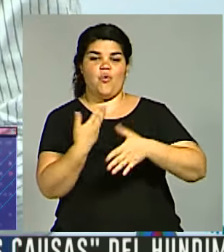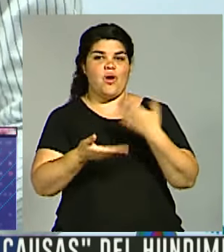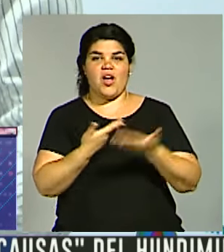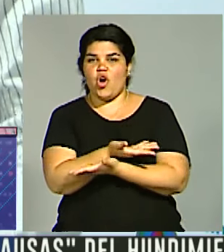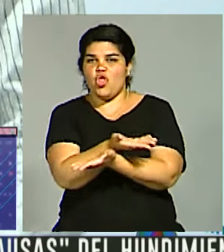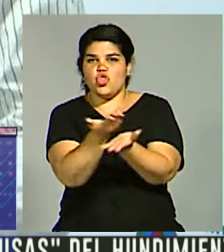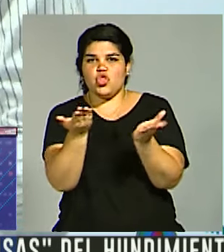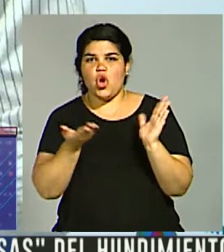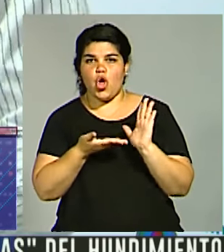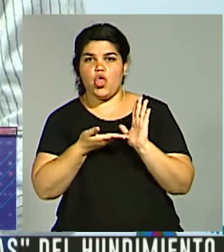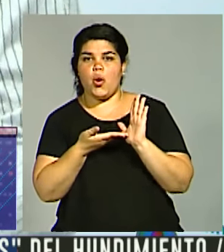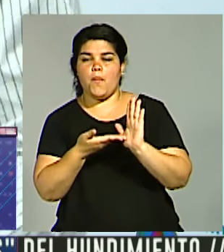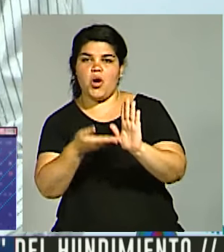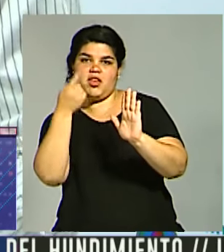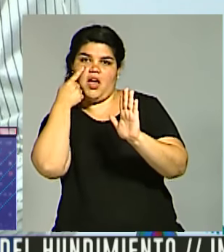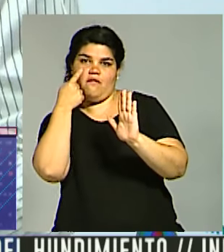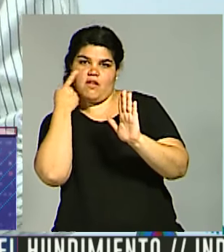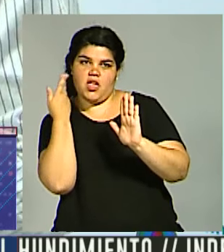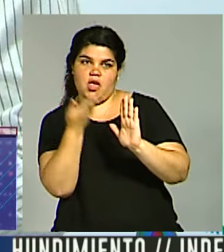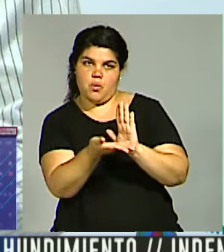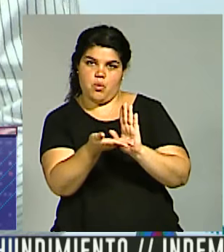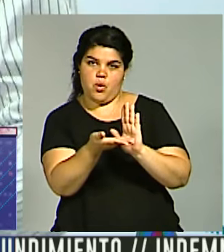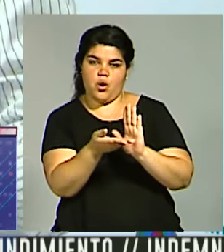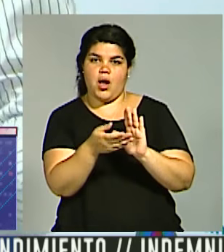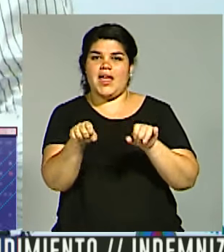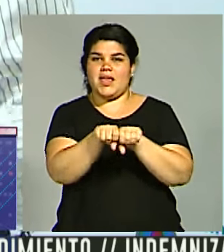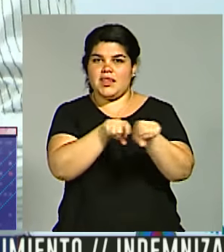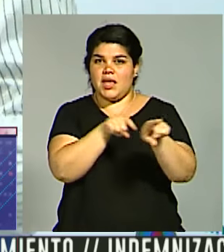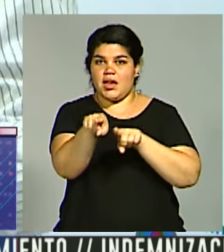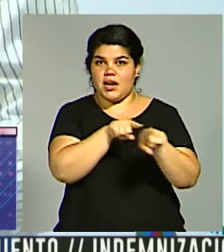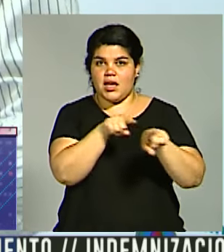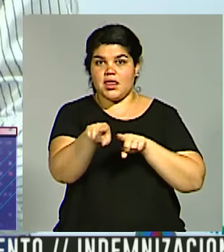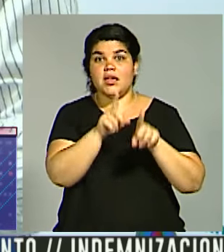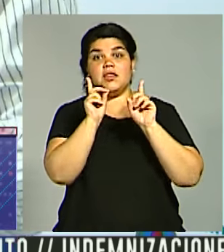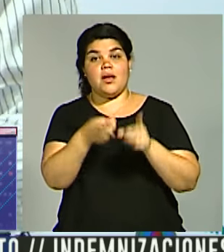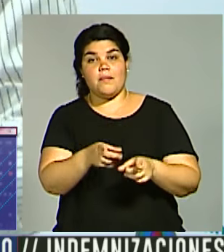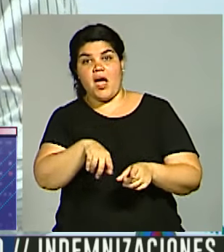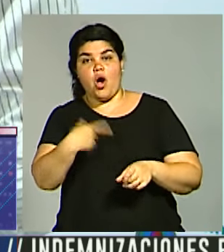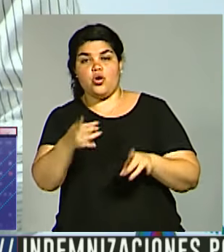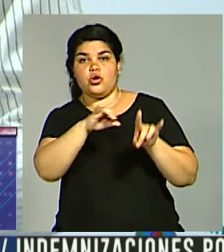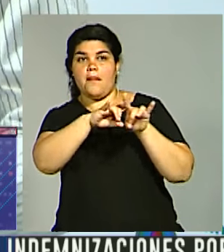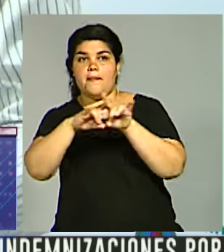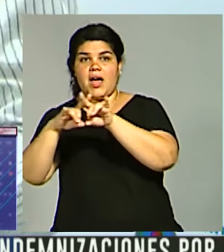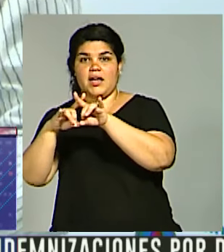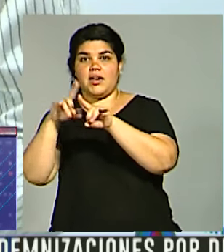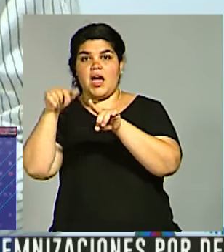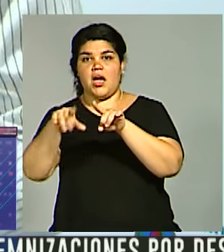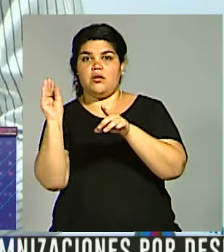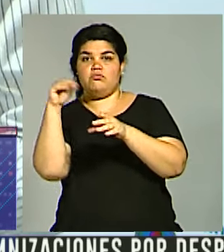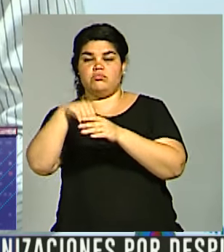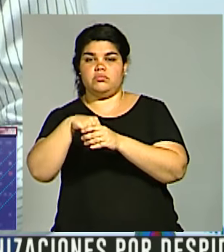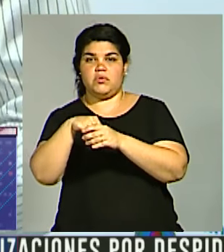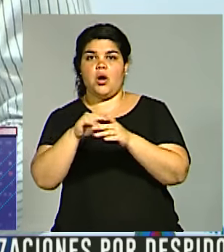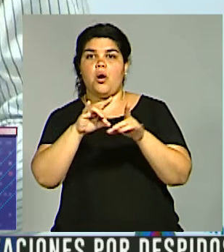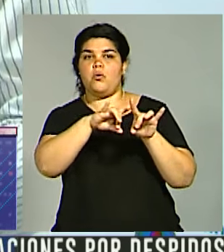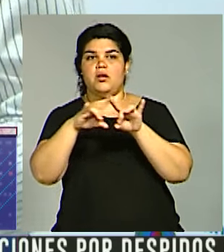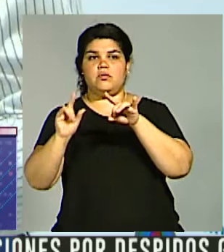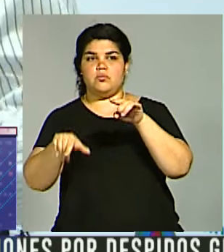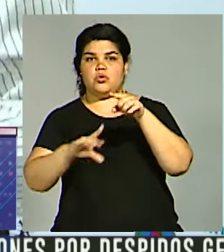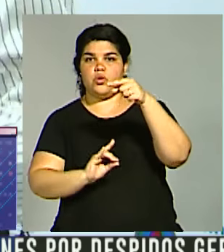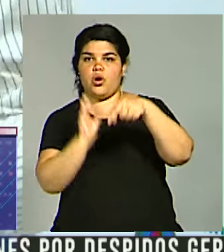transmitiéndose, algunos en vivo, por streaming por supuesto, y otros van a estar en la página anidados, en la página universidad.com.ar,